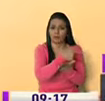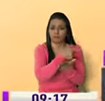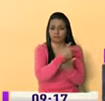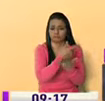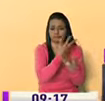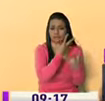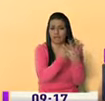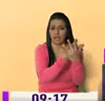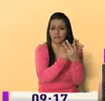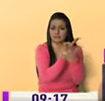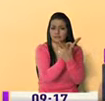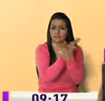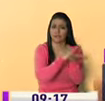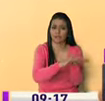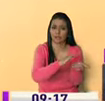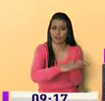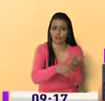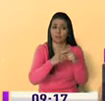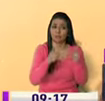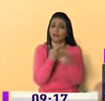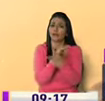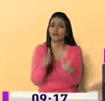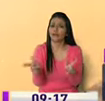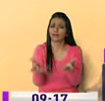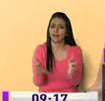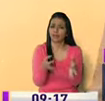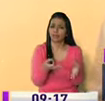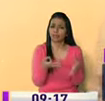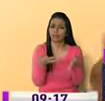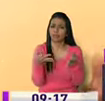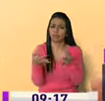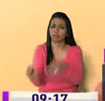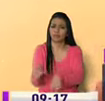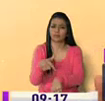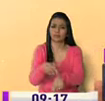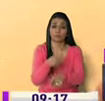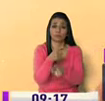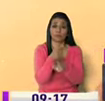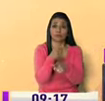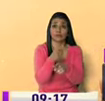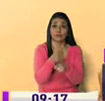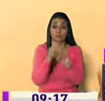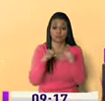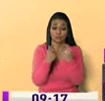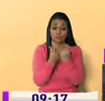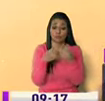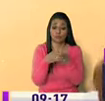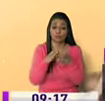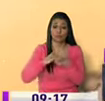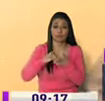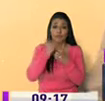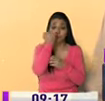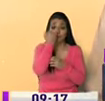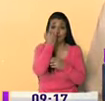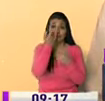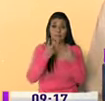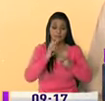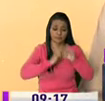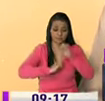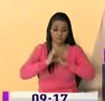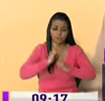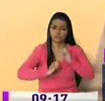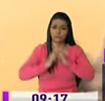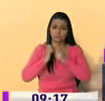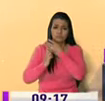respuesta del pedido de la amnistía. Esto hace que también el Congreso de la CONAIE tenga que también evaluar sobre